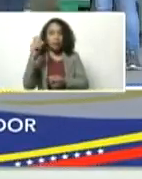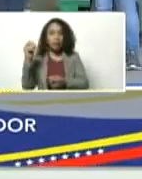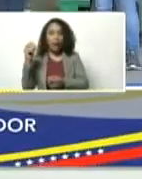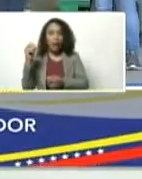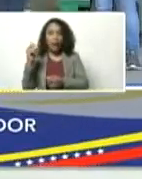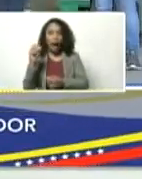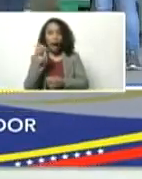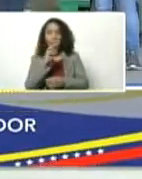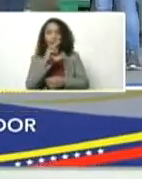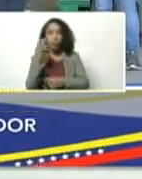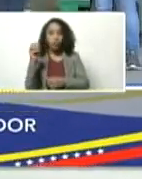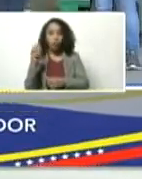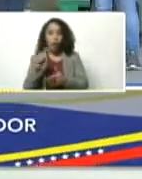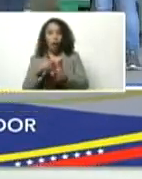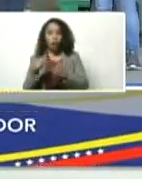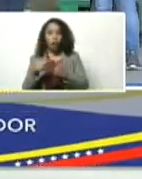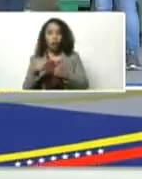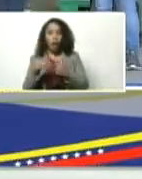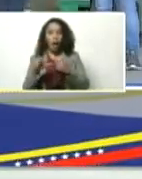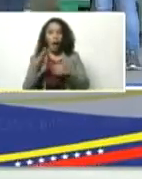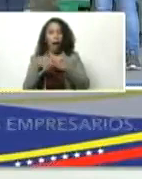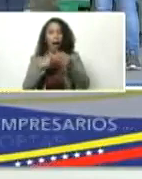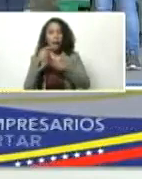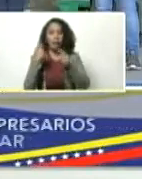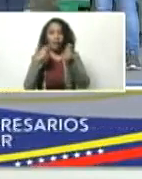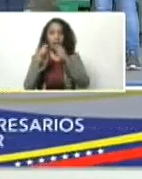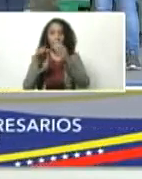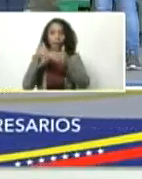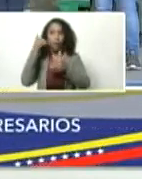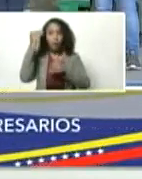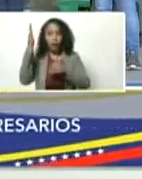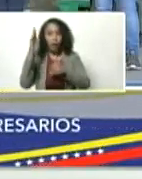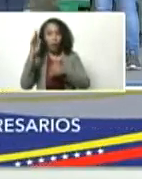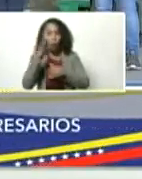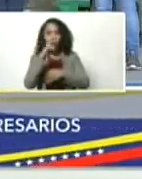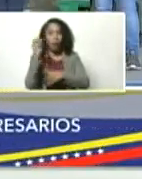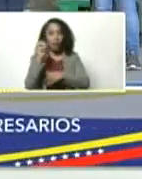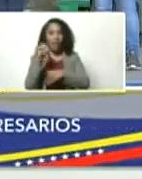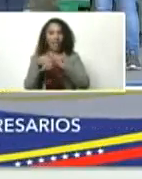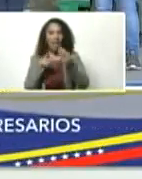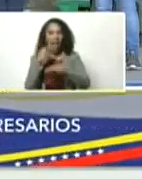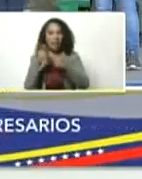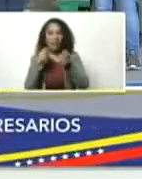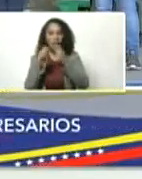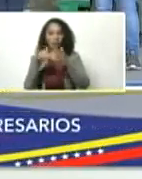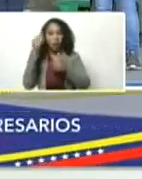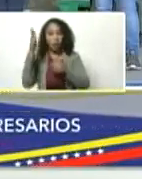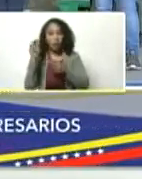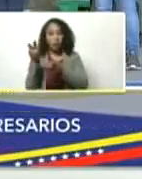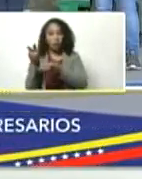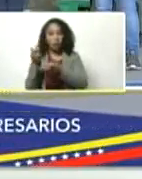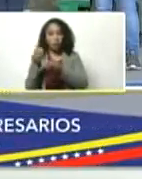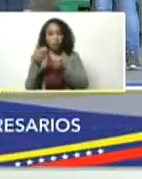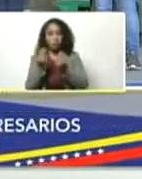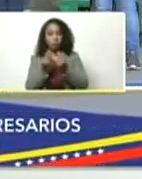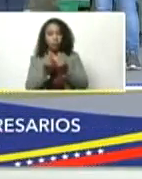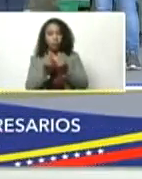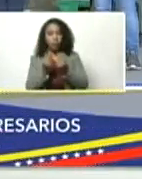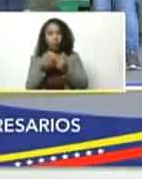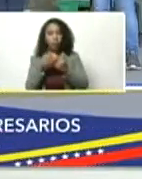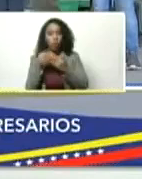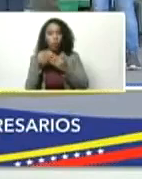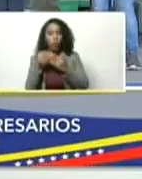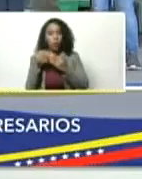a 200, entonces exportas 40. ¿Y qué haces con la exportación? Entra platica,